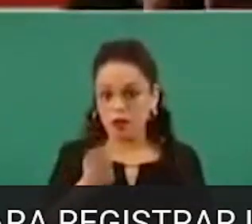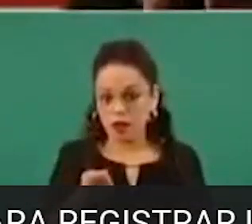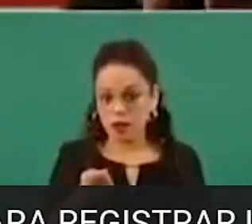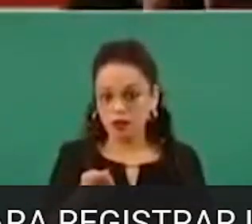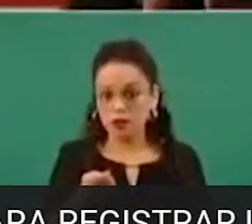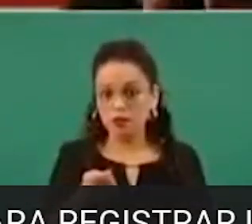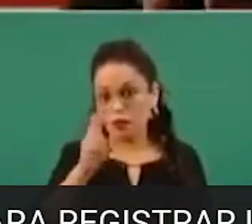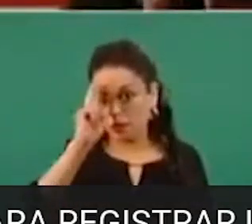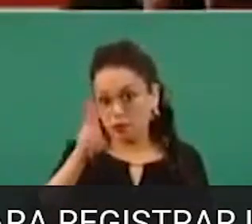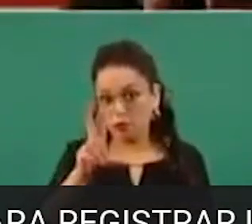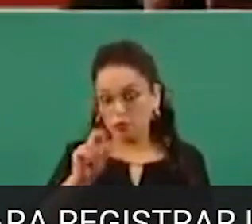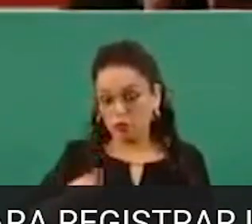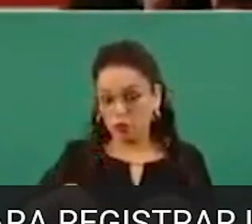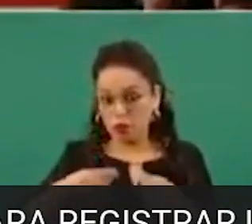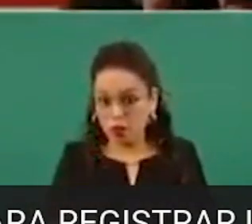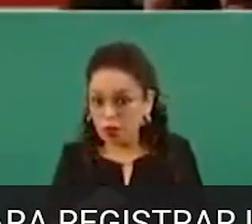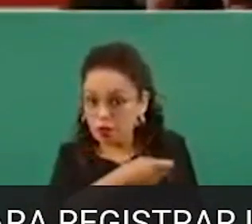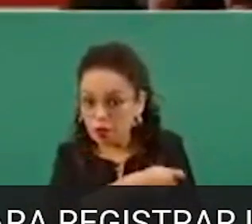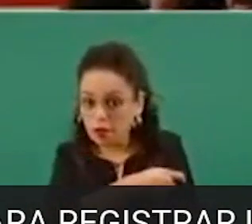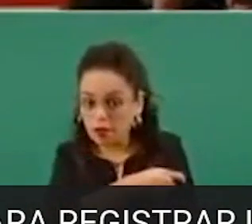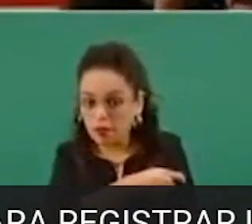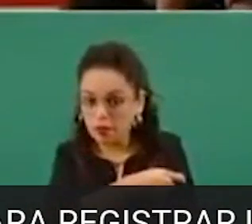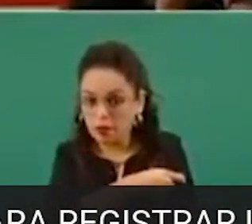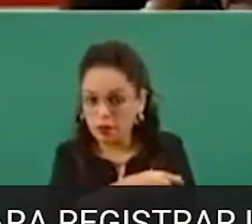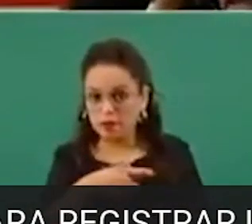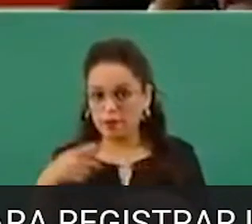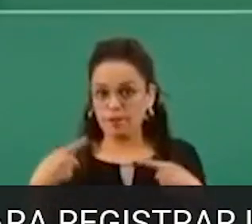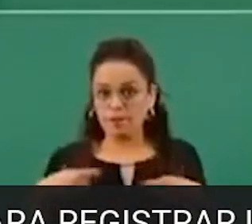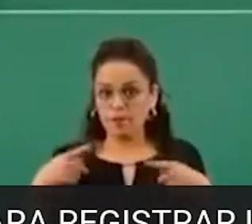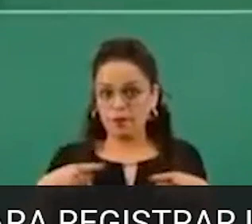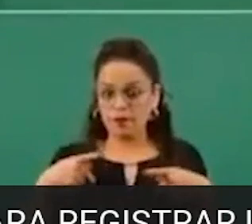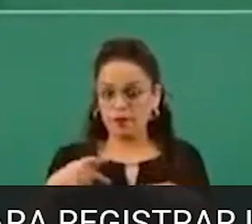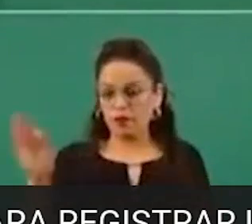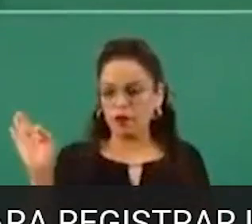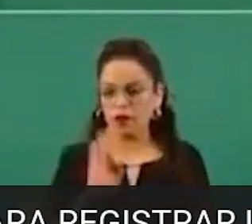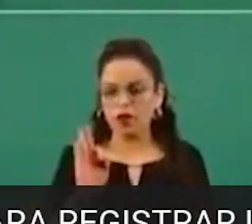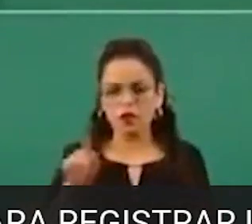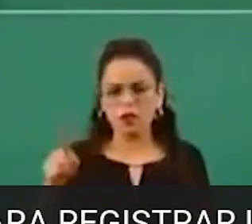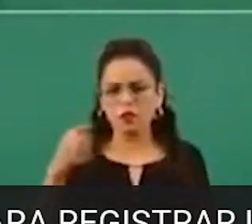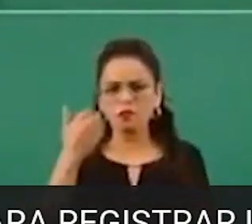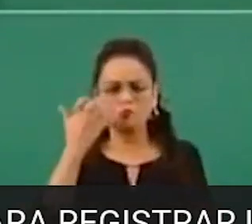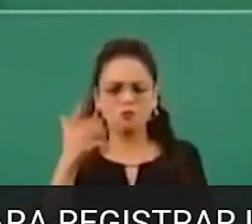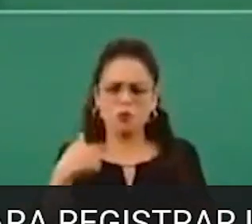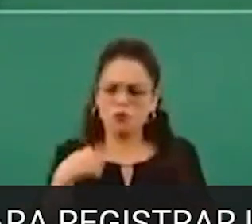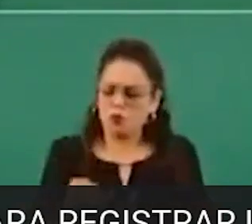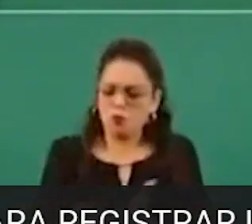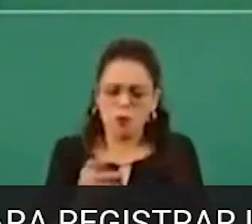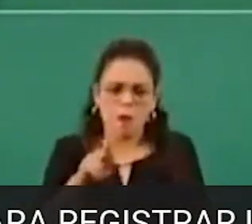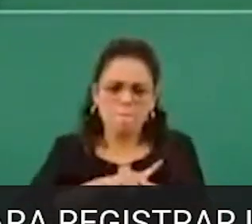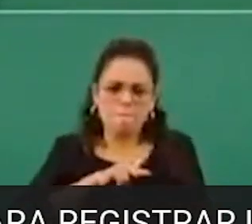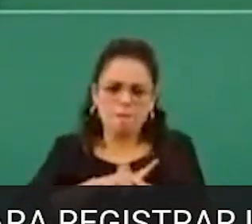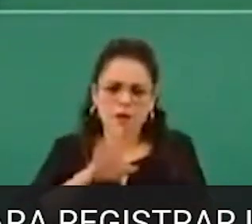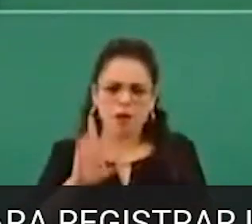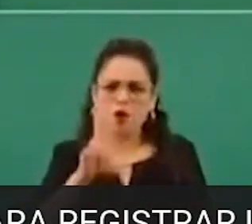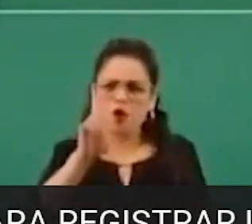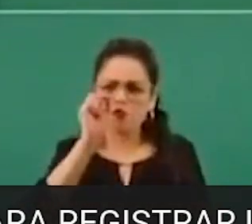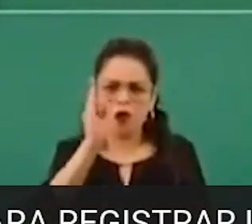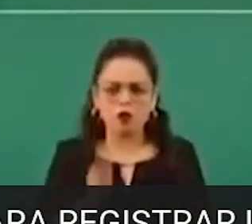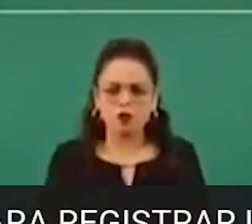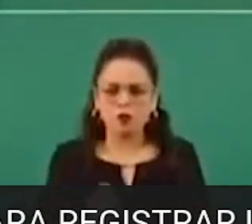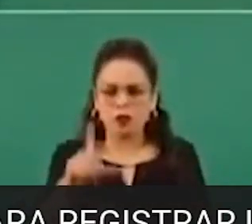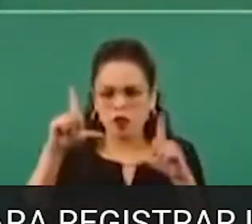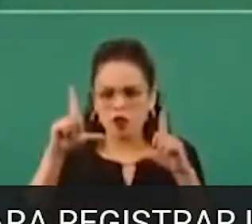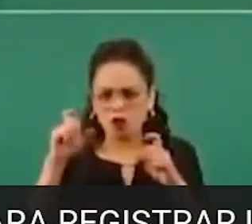el acceso a la vacuna a una persona que tome la decisión libre y soberana de que no se le tome